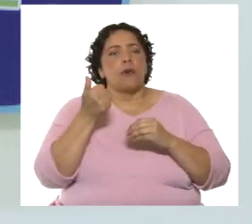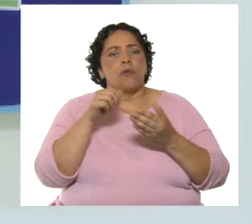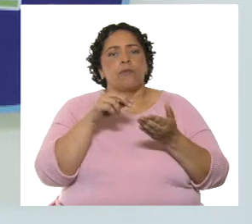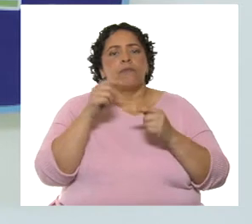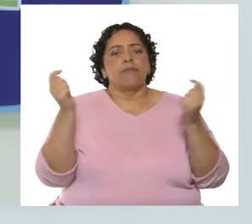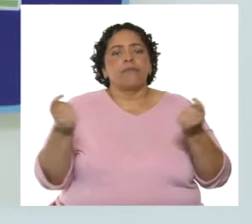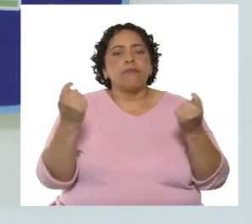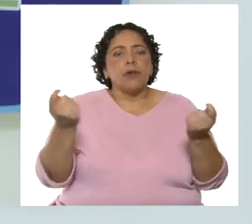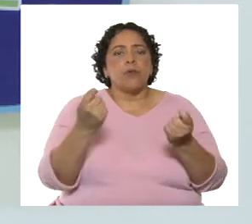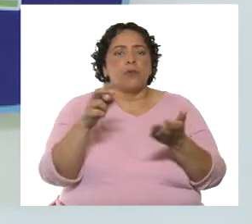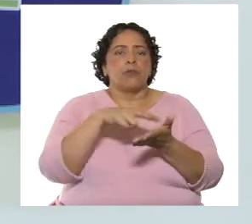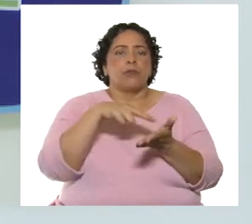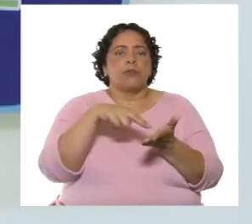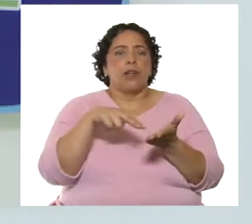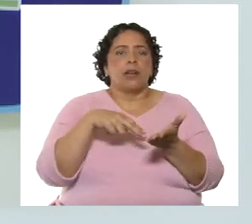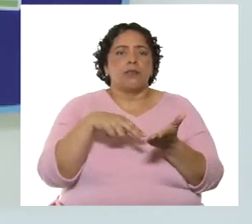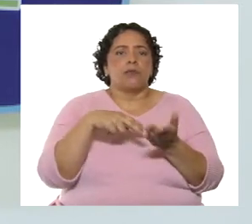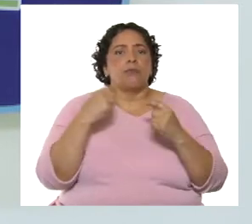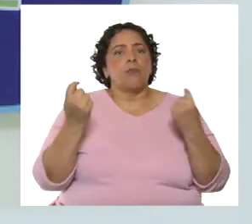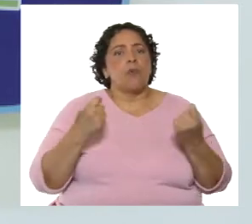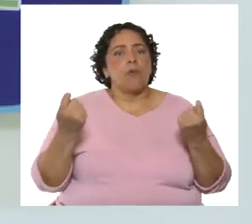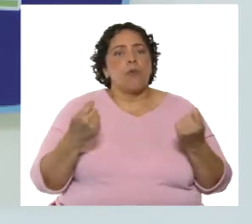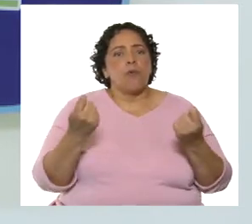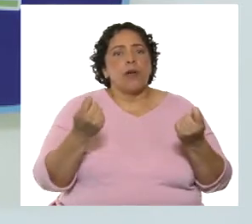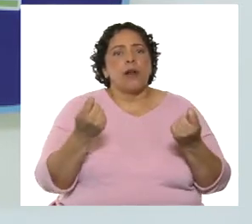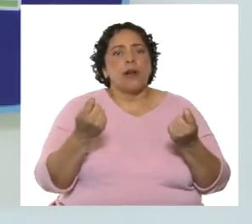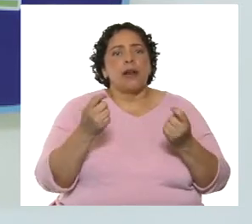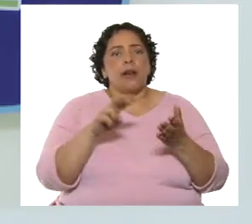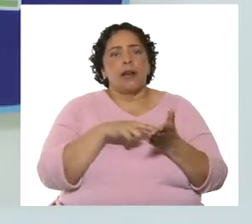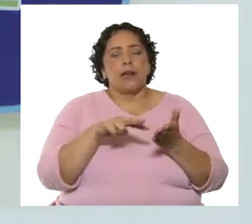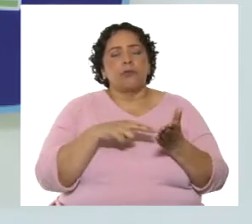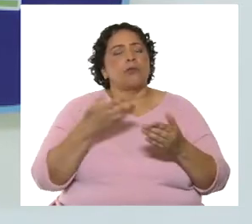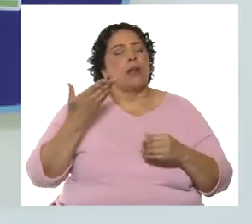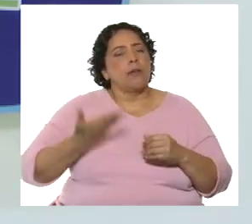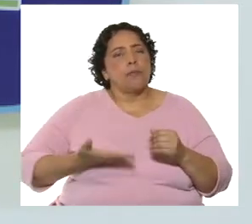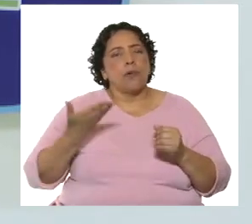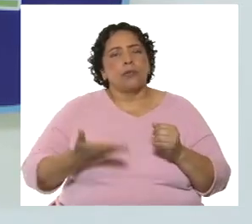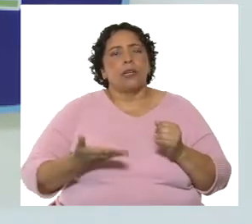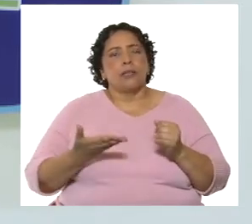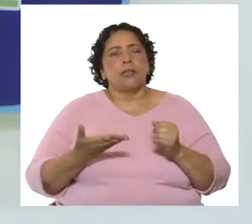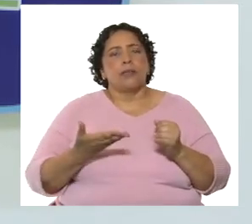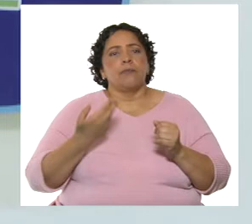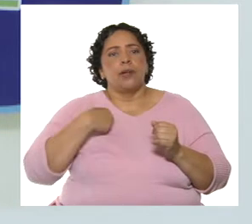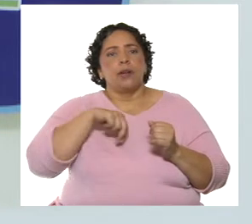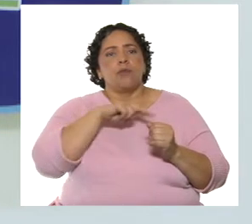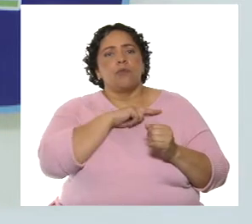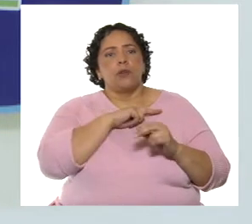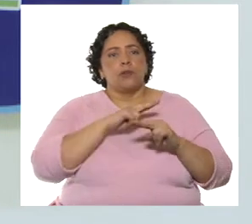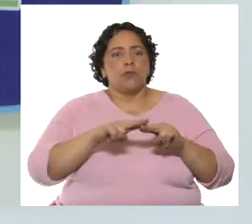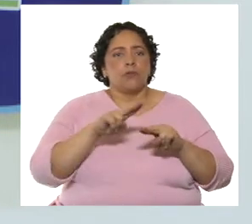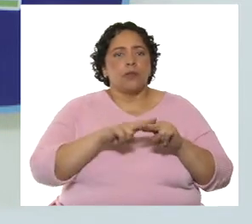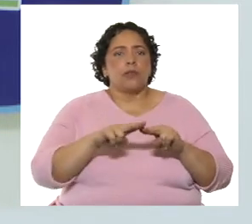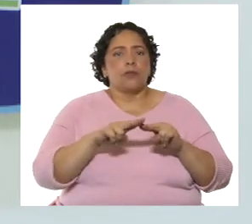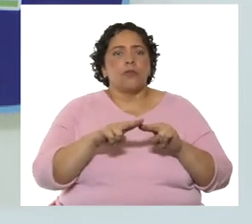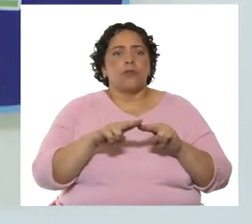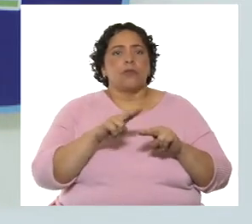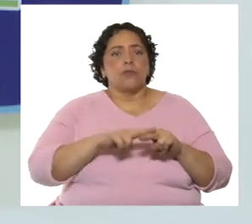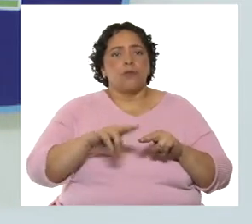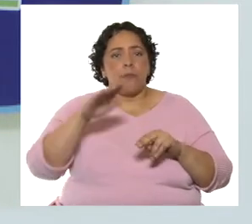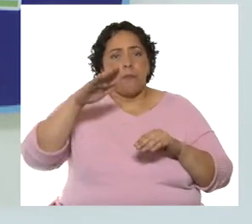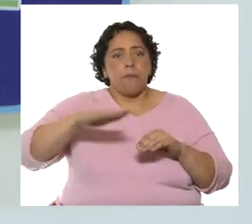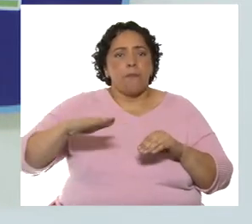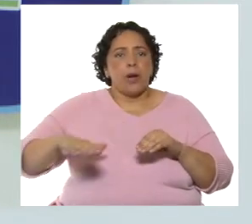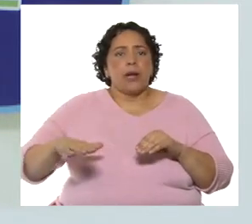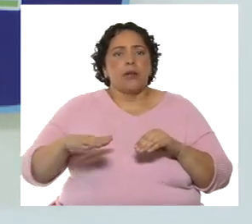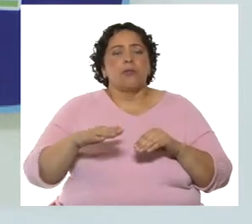lectura. Recuerden que promover la lectura es bien importante para nuestros niños, sobre todo para los niños más